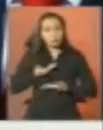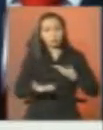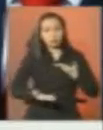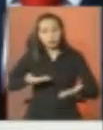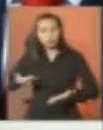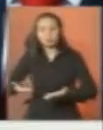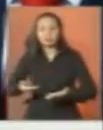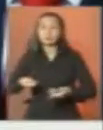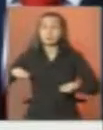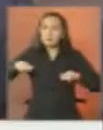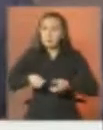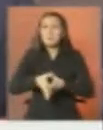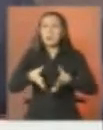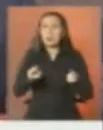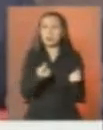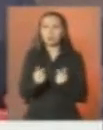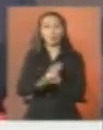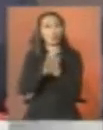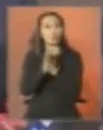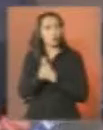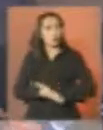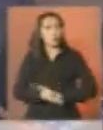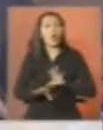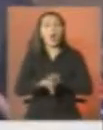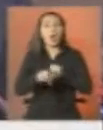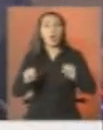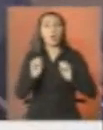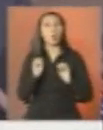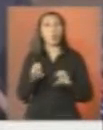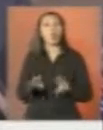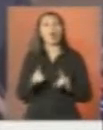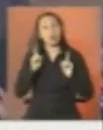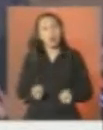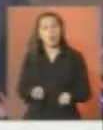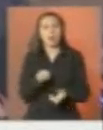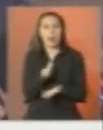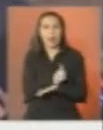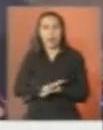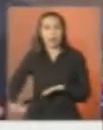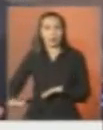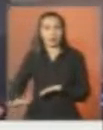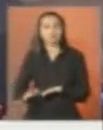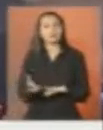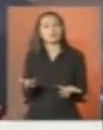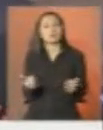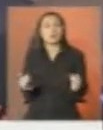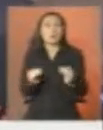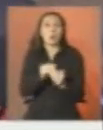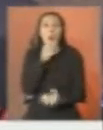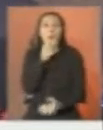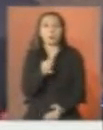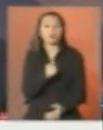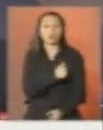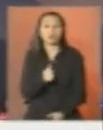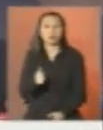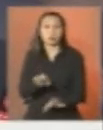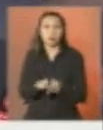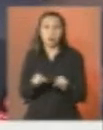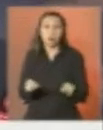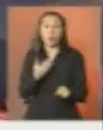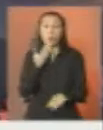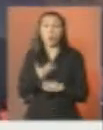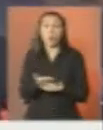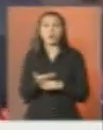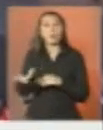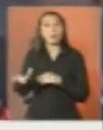debe ser aportando más recursos. Están todos de acuerdo en que la educación debe ser gratis. Supongo que habrá una coherencia en decir que estarán todos de acuerdo a la hora de